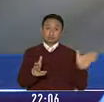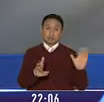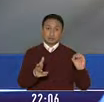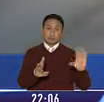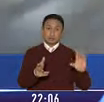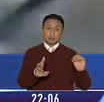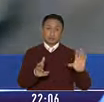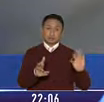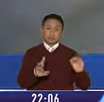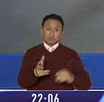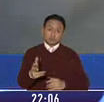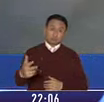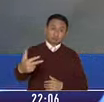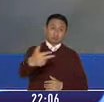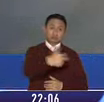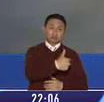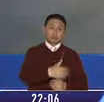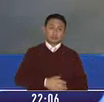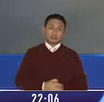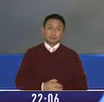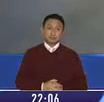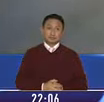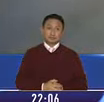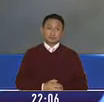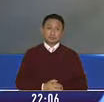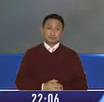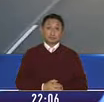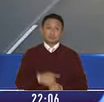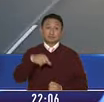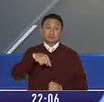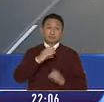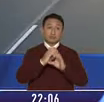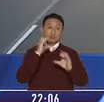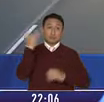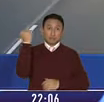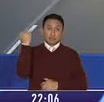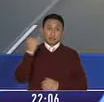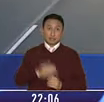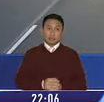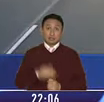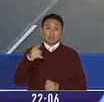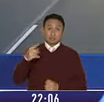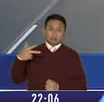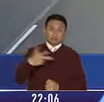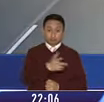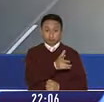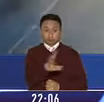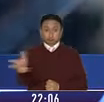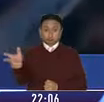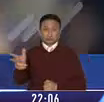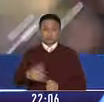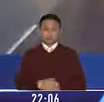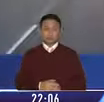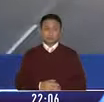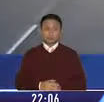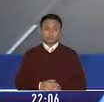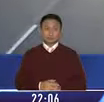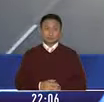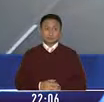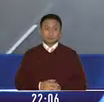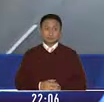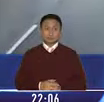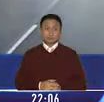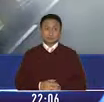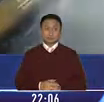y pretende girar en U cuando aparece un bus verde este para no chocarse invade el carril de circulación Y